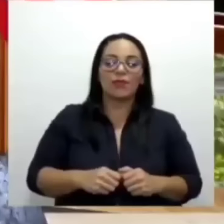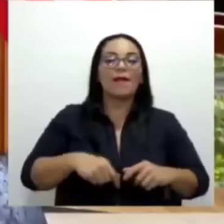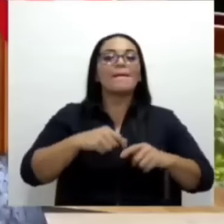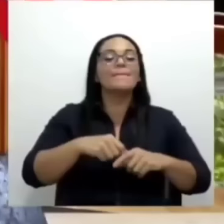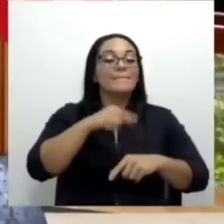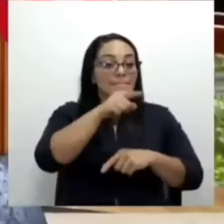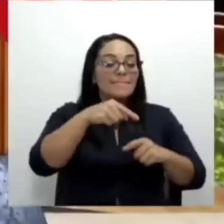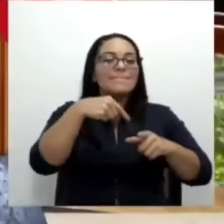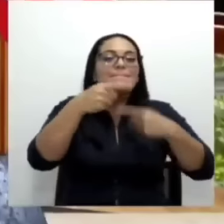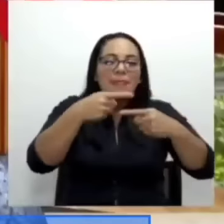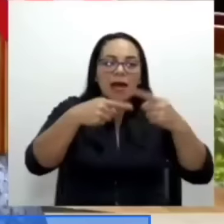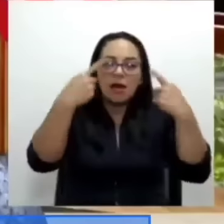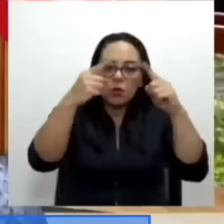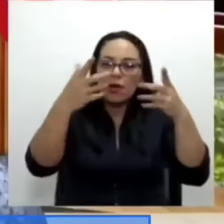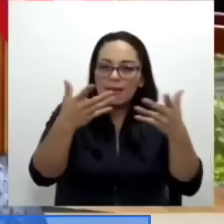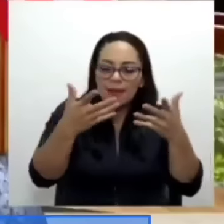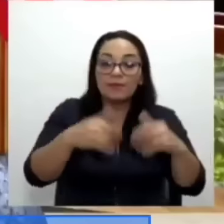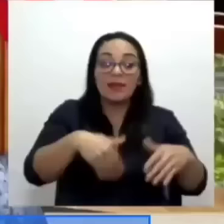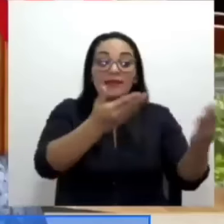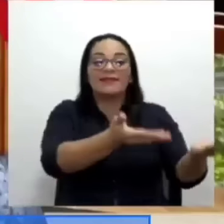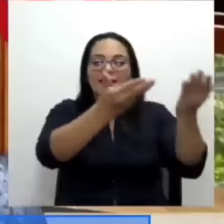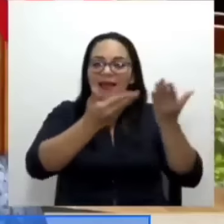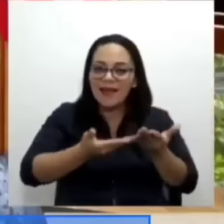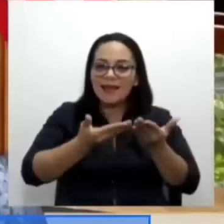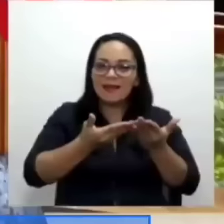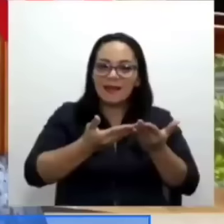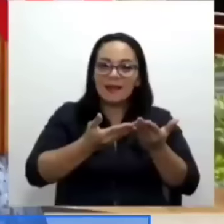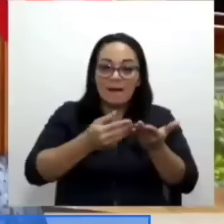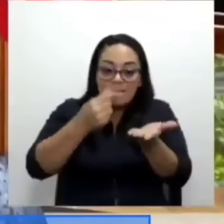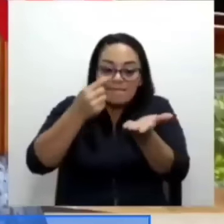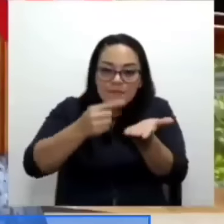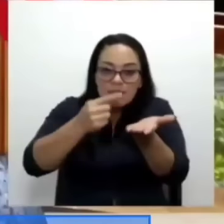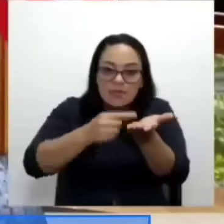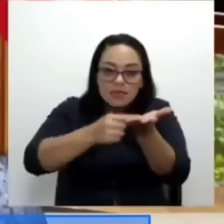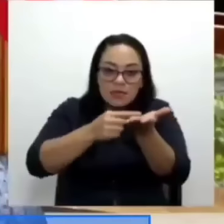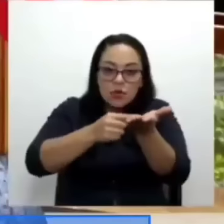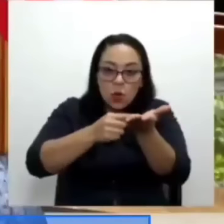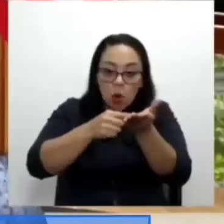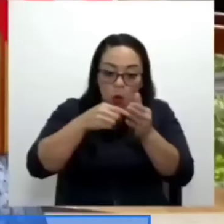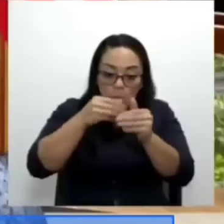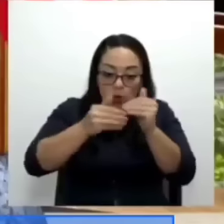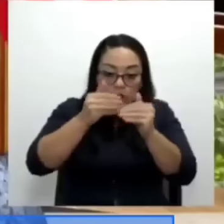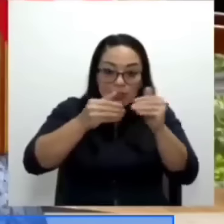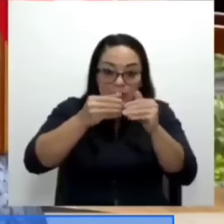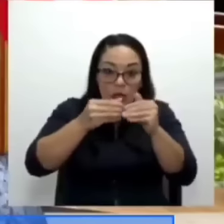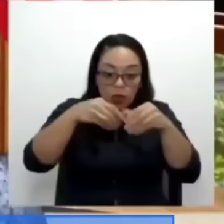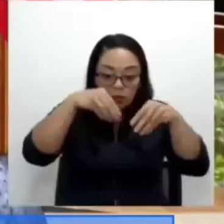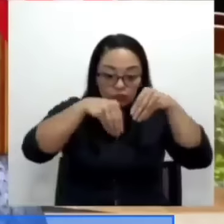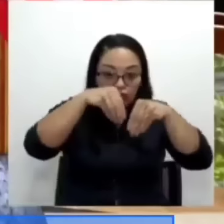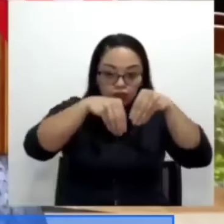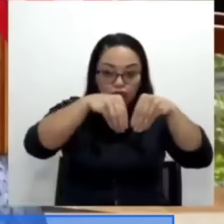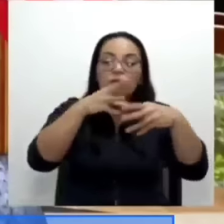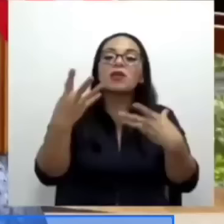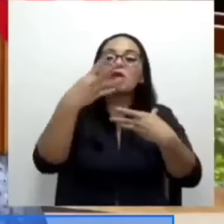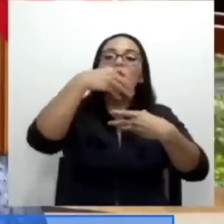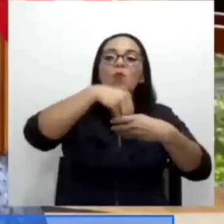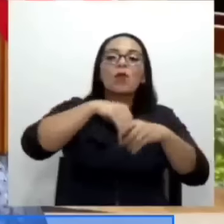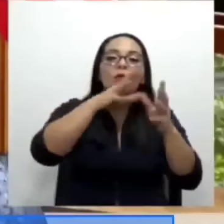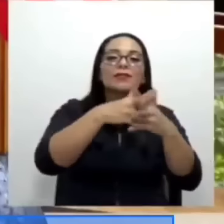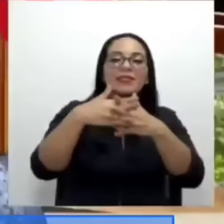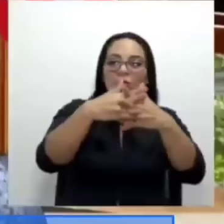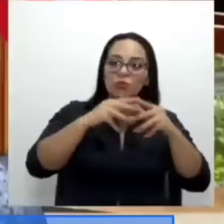poder traer esos microprocesadores e incorporarlos en lo que se produce en Estados Unidos por